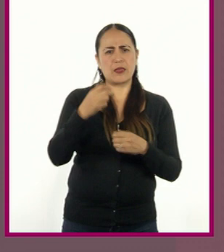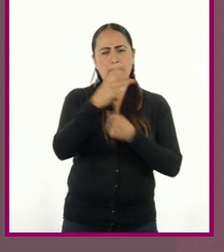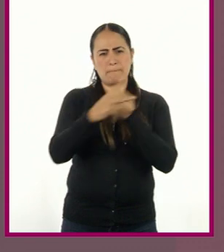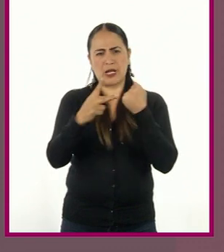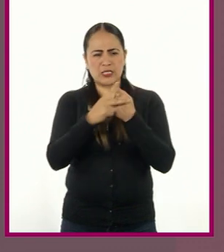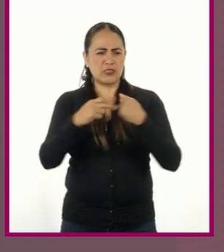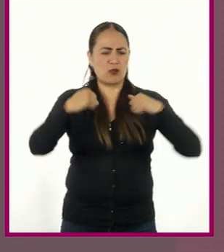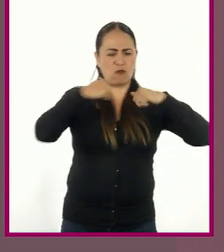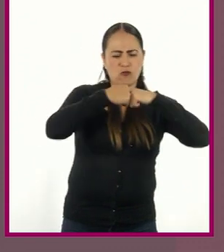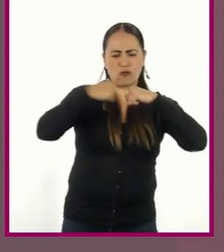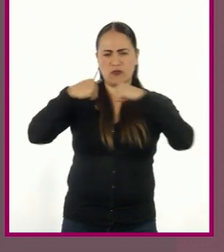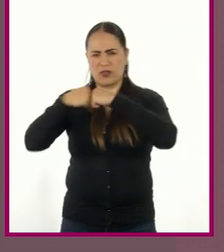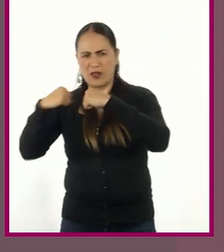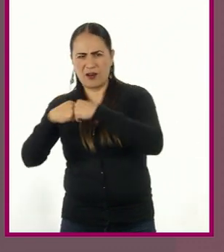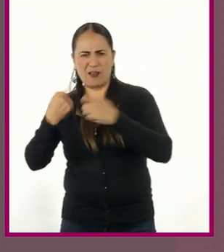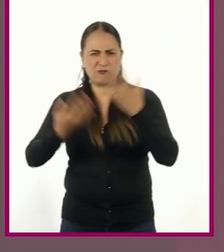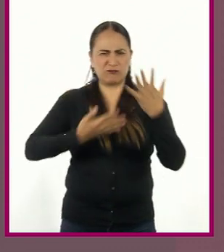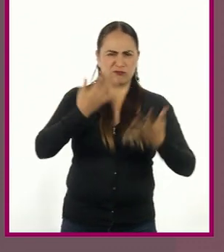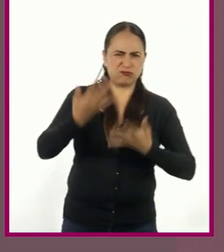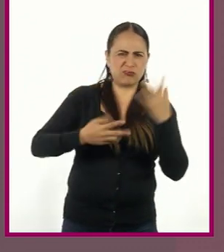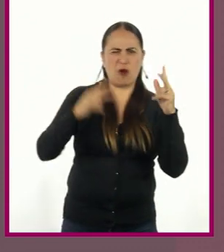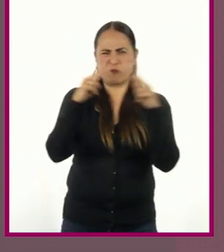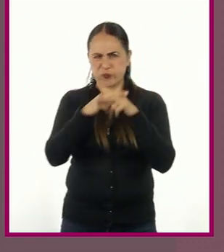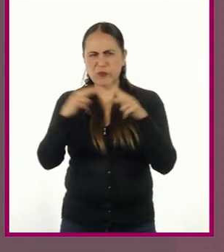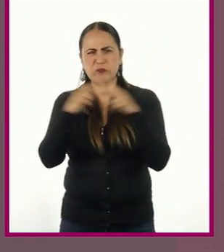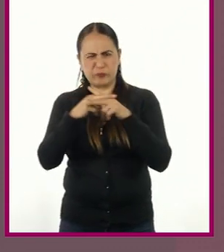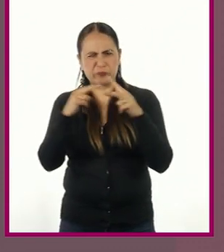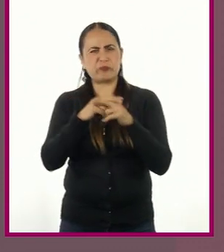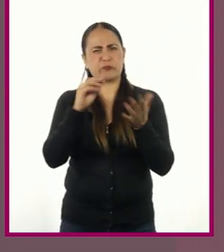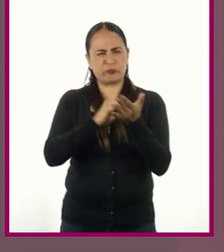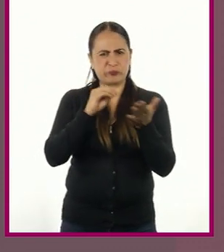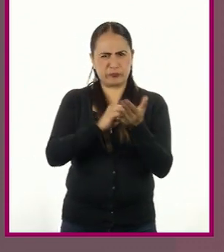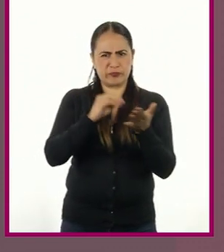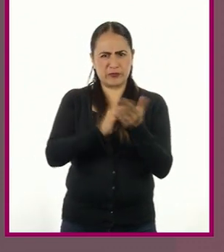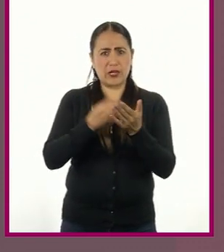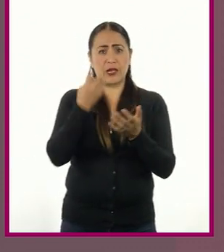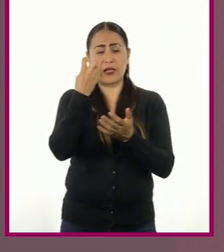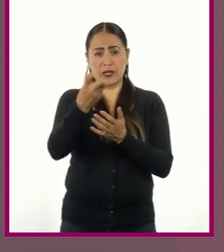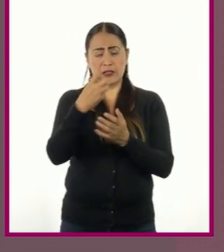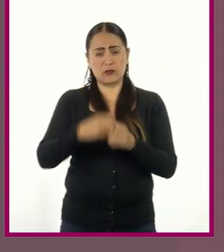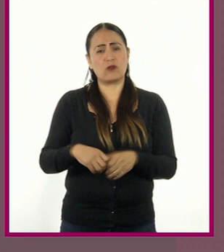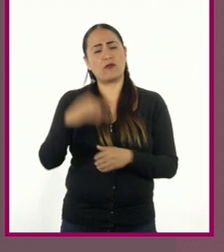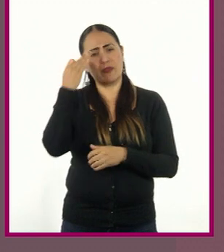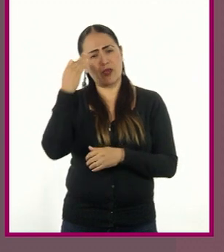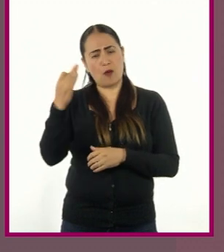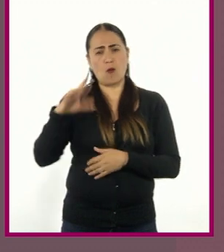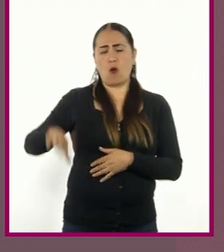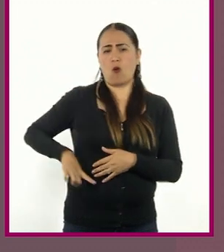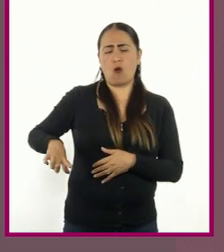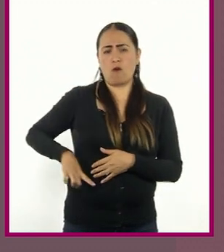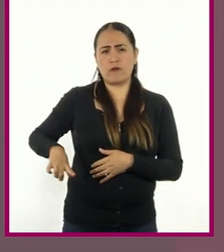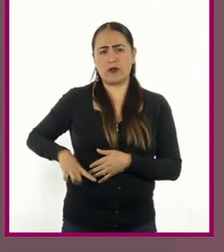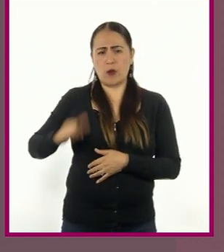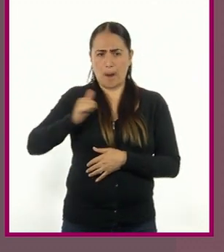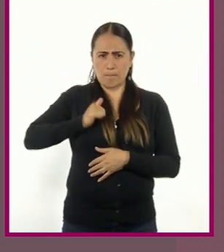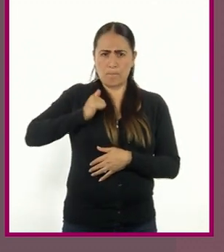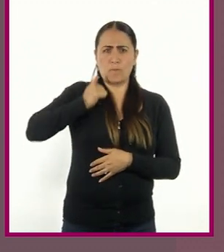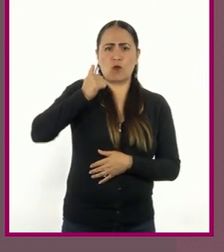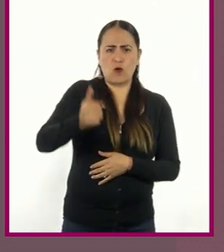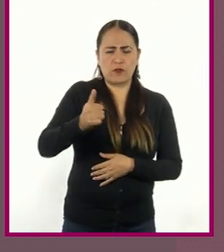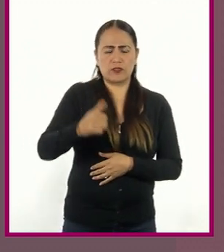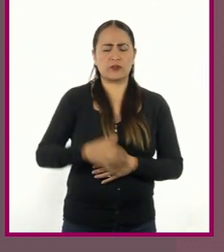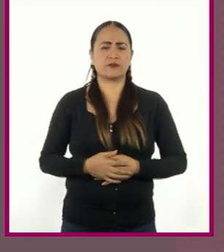su territorio. Estos conflictos, sin resolver, son utilizados periódicamente por los gobiernos como elementos de cohesión